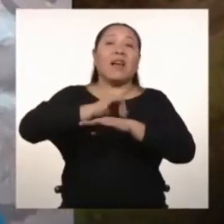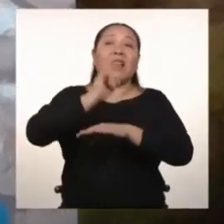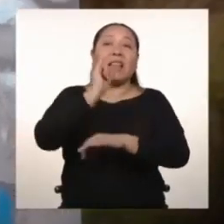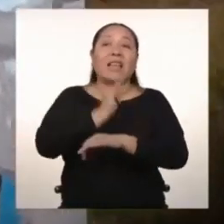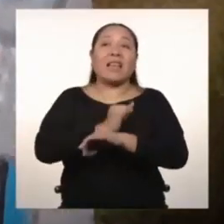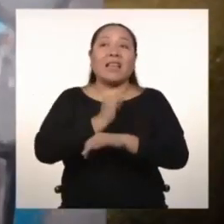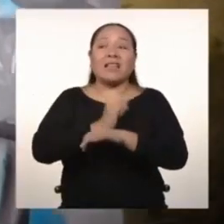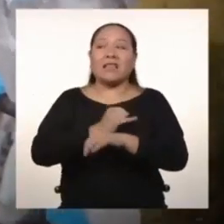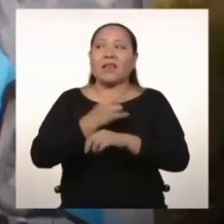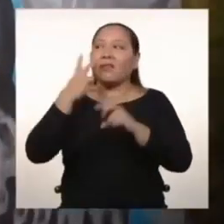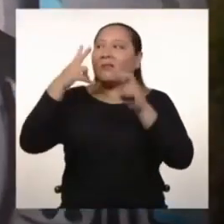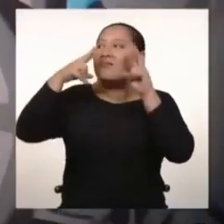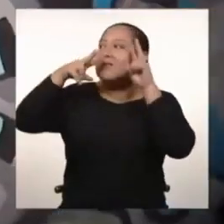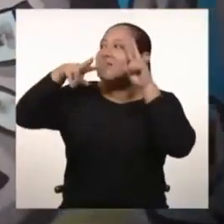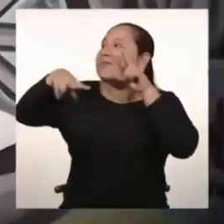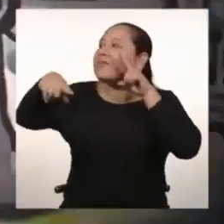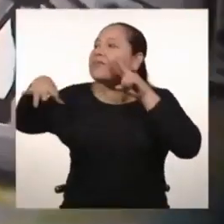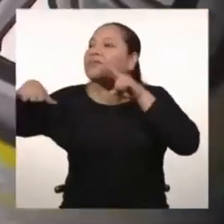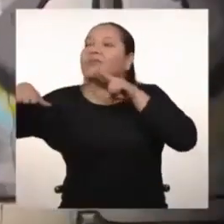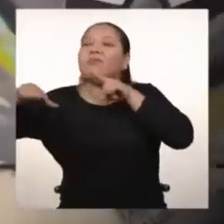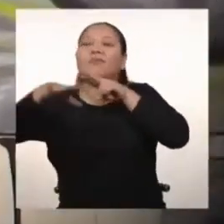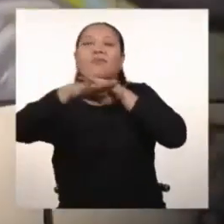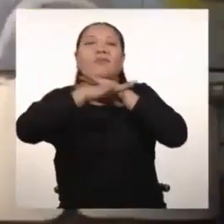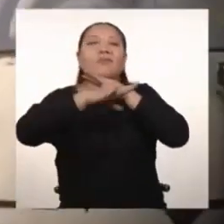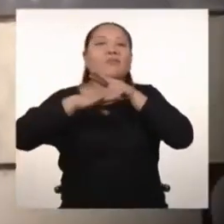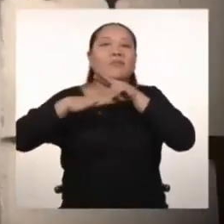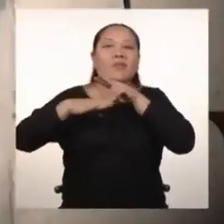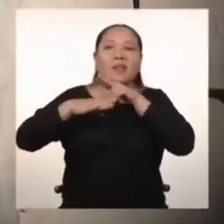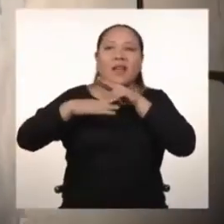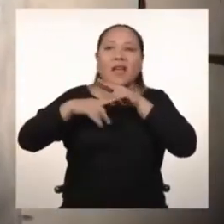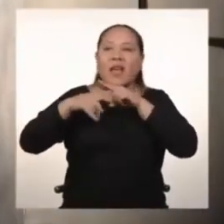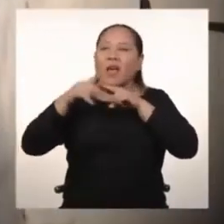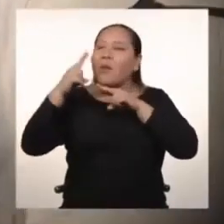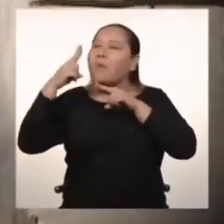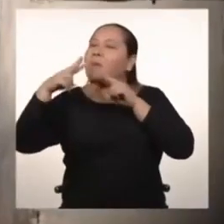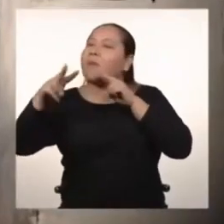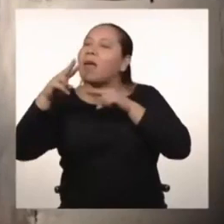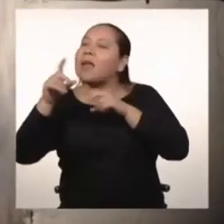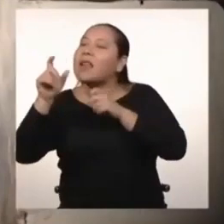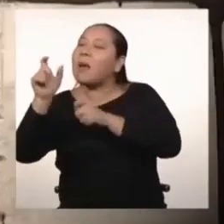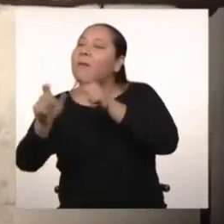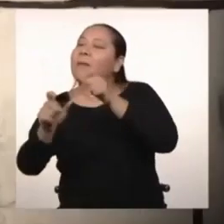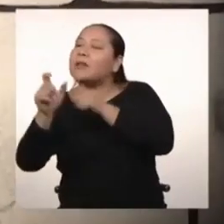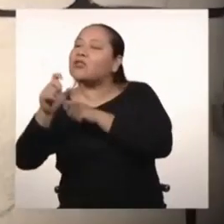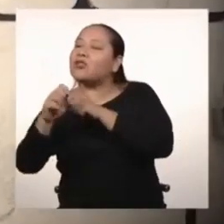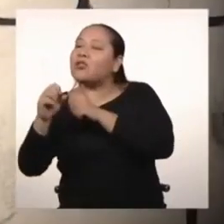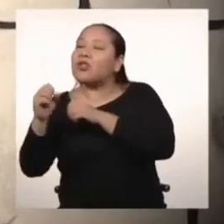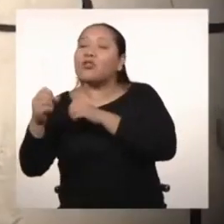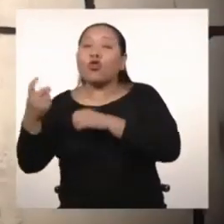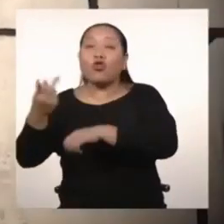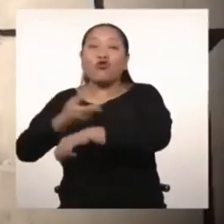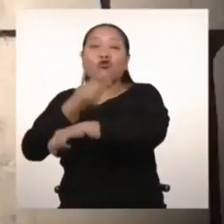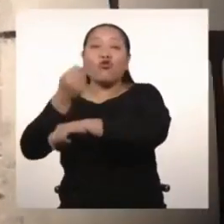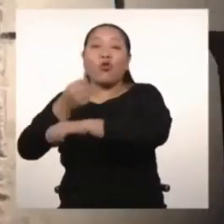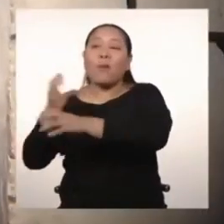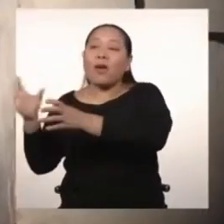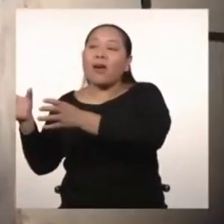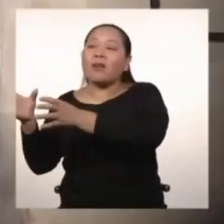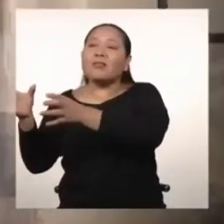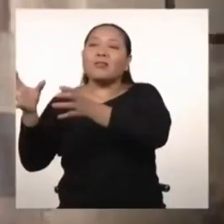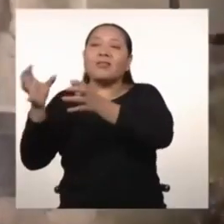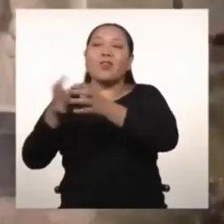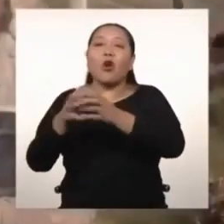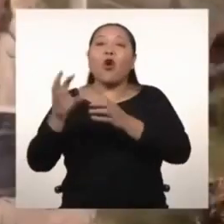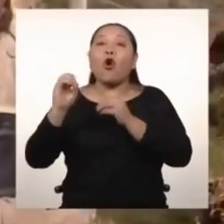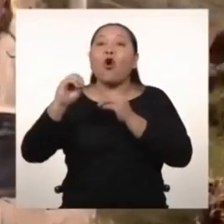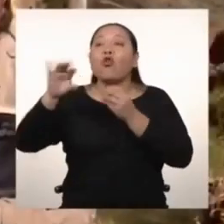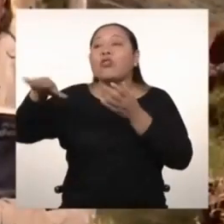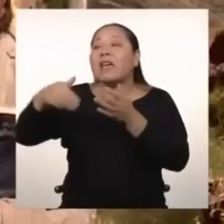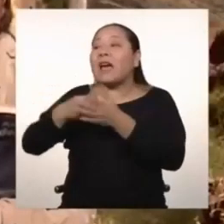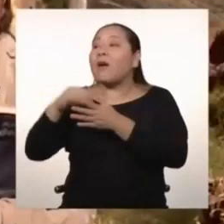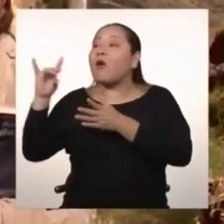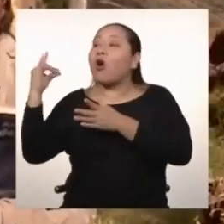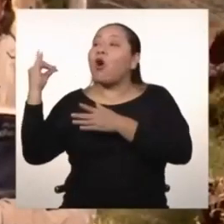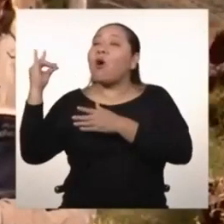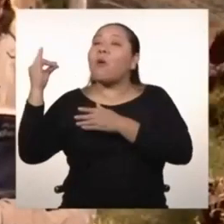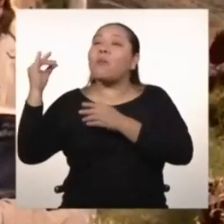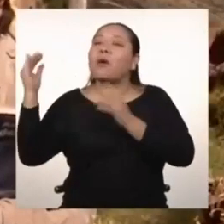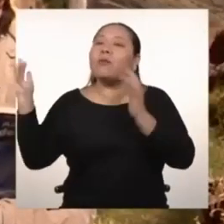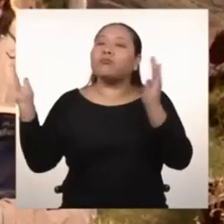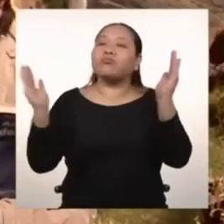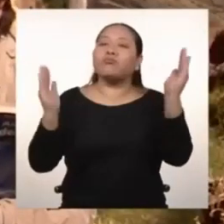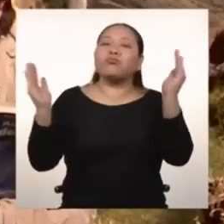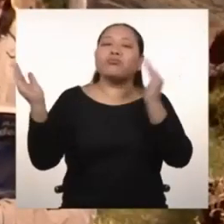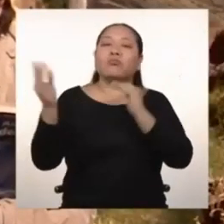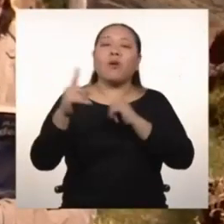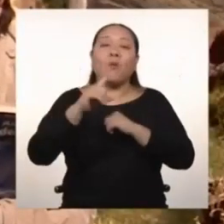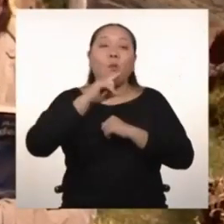Apreciaría entonces por la calle alta el salir de los pastores con sus rebaños balantes o el llegar de los llameros con sus rumiantes altivos.